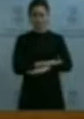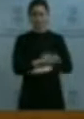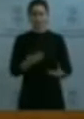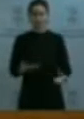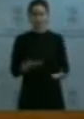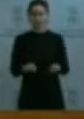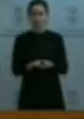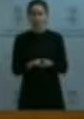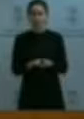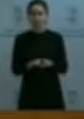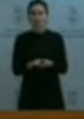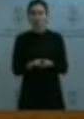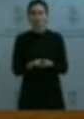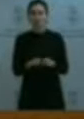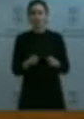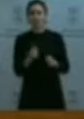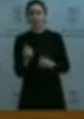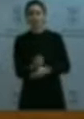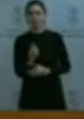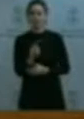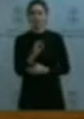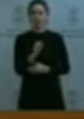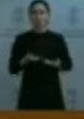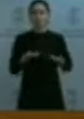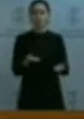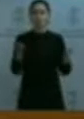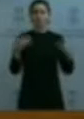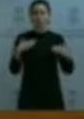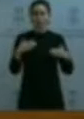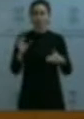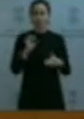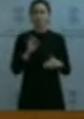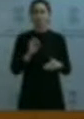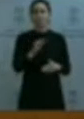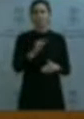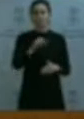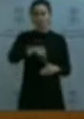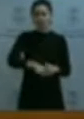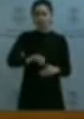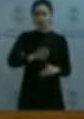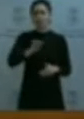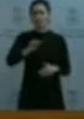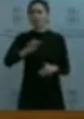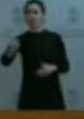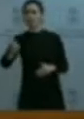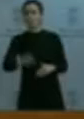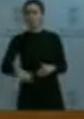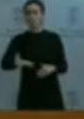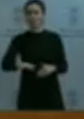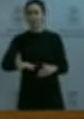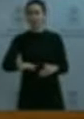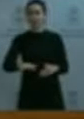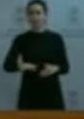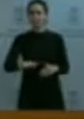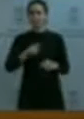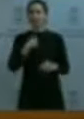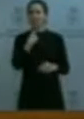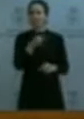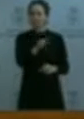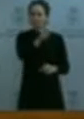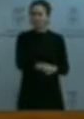tenían ayuda, preguntaban aquí, le decían una cosa, preguntaban allá, le decían otra. Decía usted lo de la Fiscalía, efectivamente,